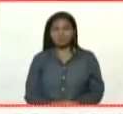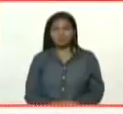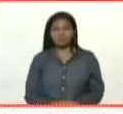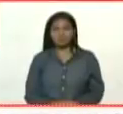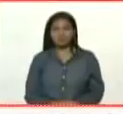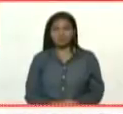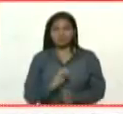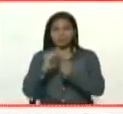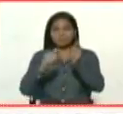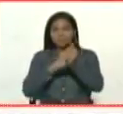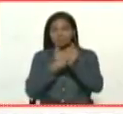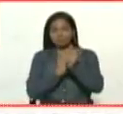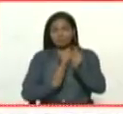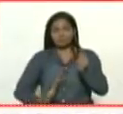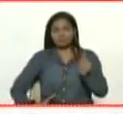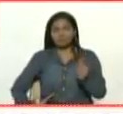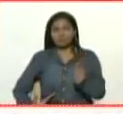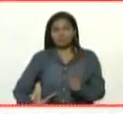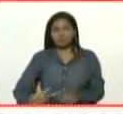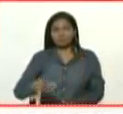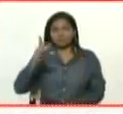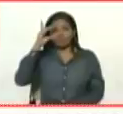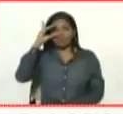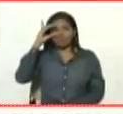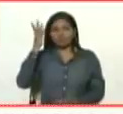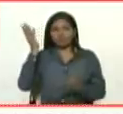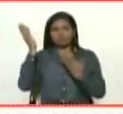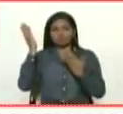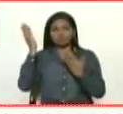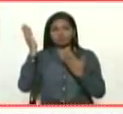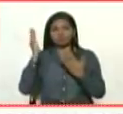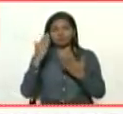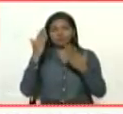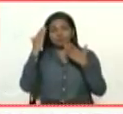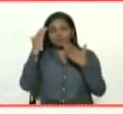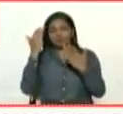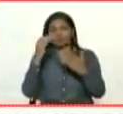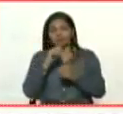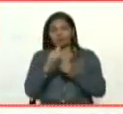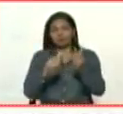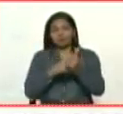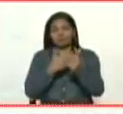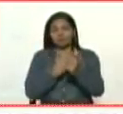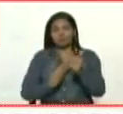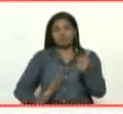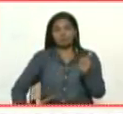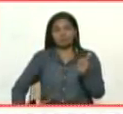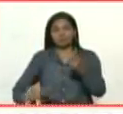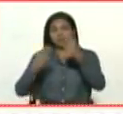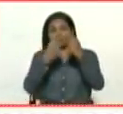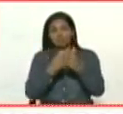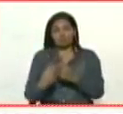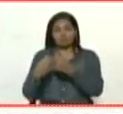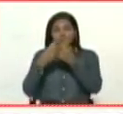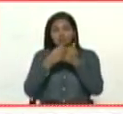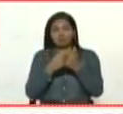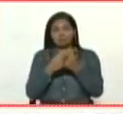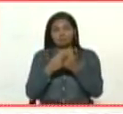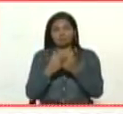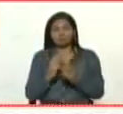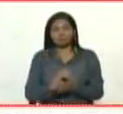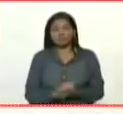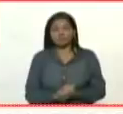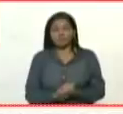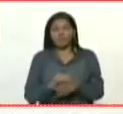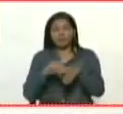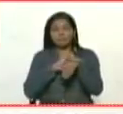La Vicepresidenta Ejecutiva, compañera Delcy Rodríguez, el Vicepresidente de Economía, Tarek El Aissami, el